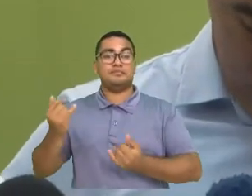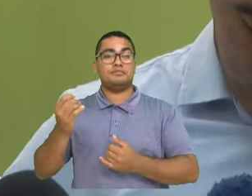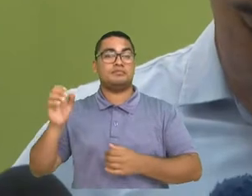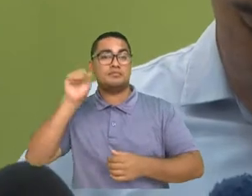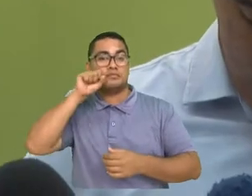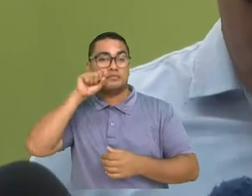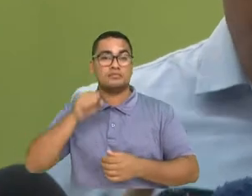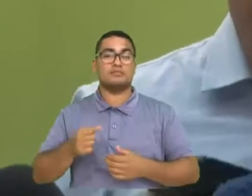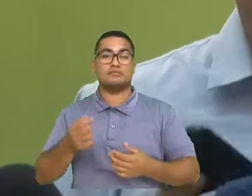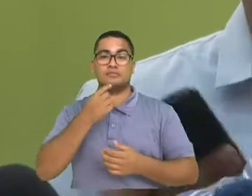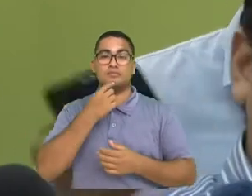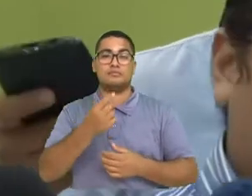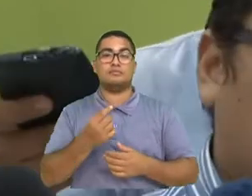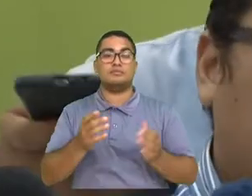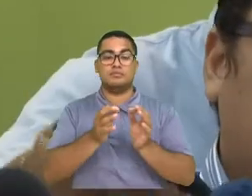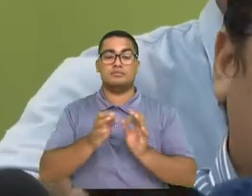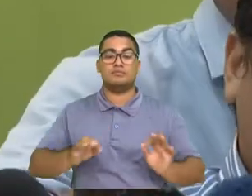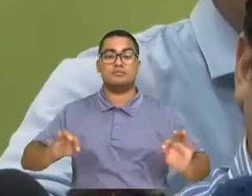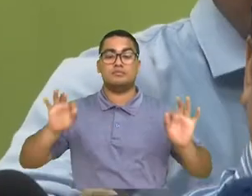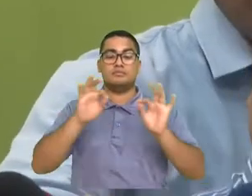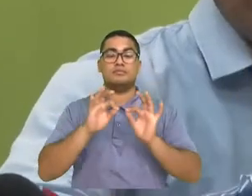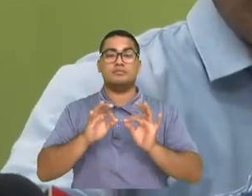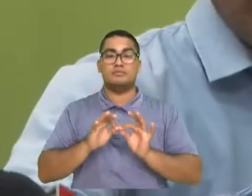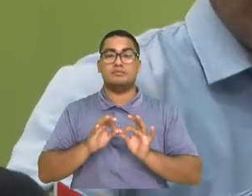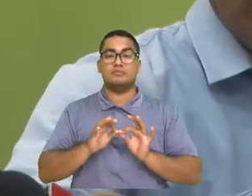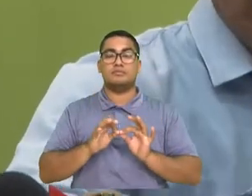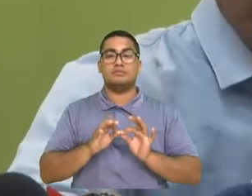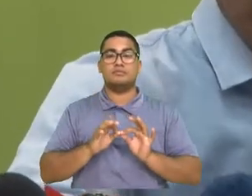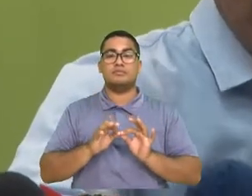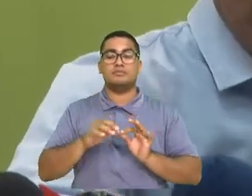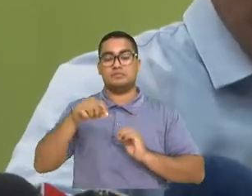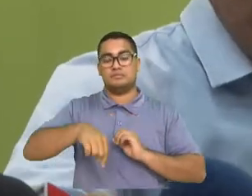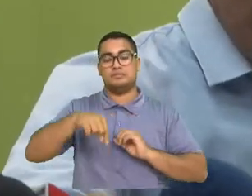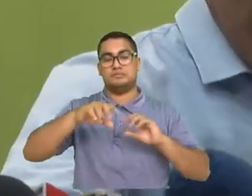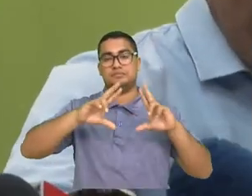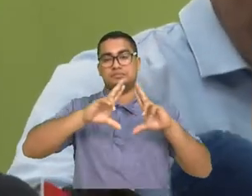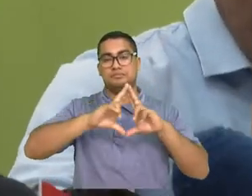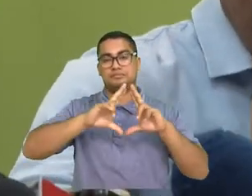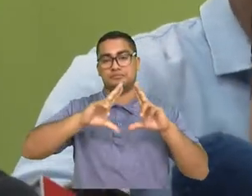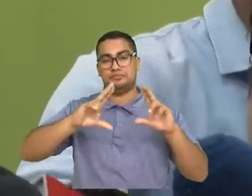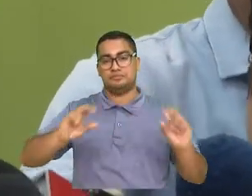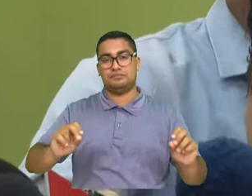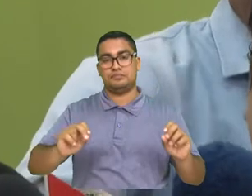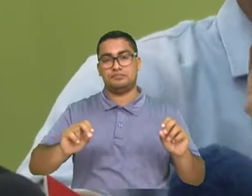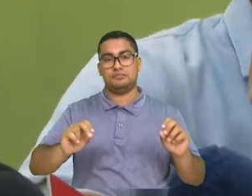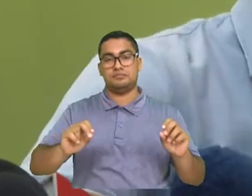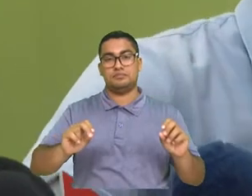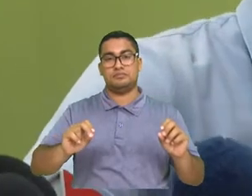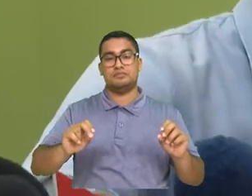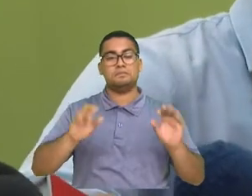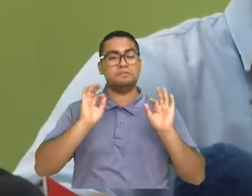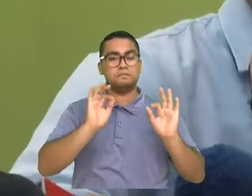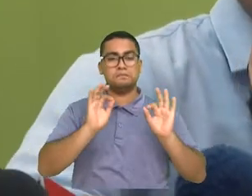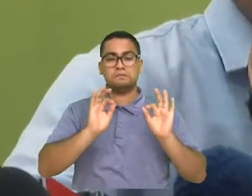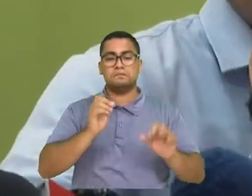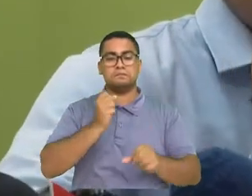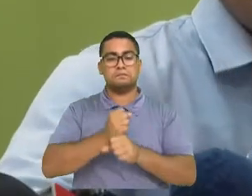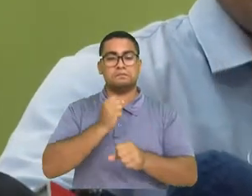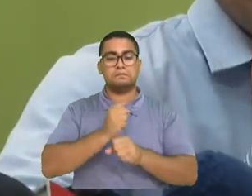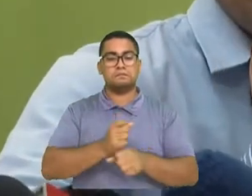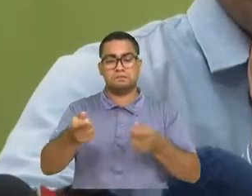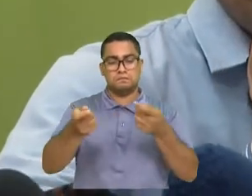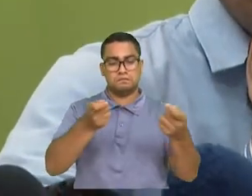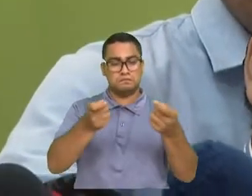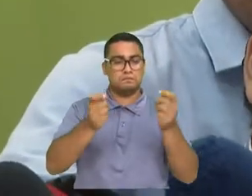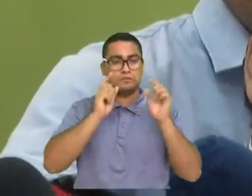yo creo que eso es la razón por la cual acá en Nicaragua también es el ha hecho muy bien en el control